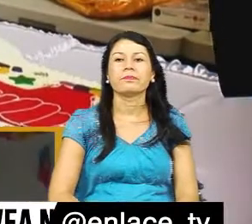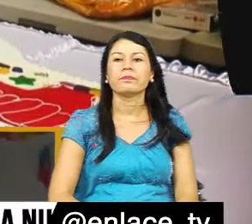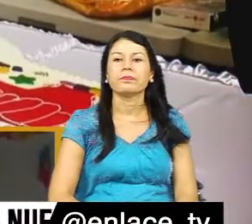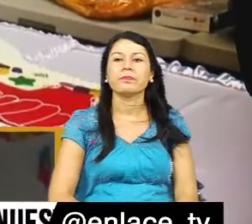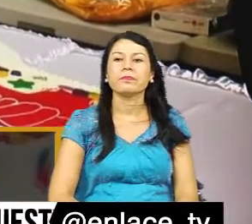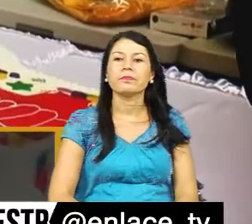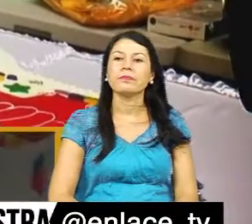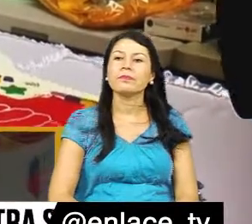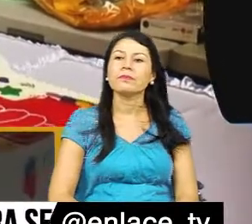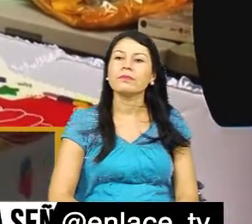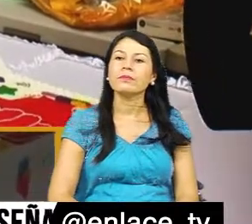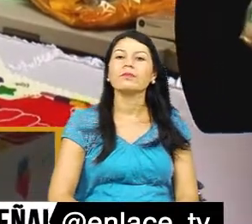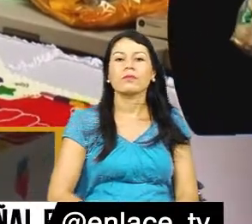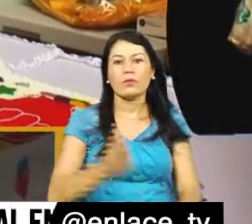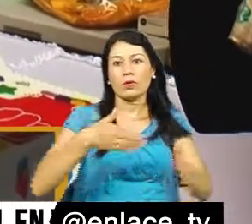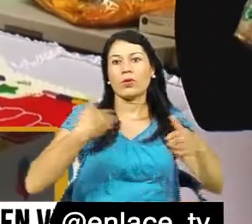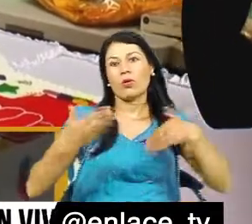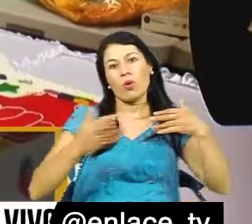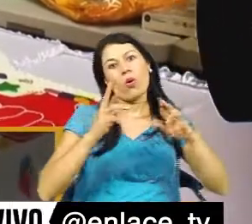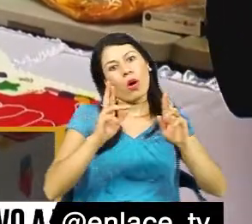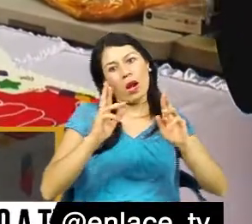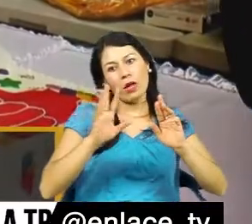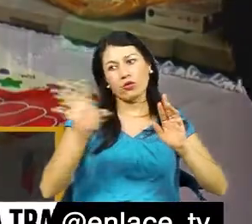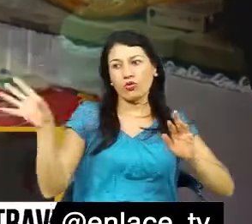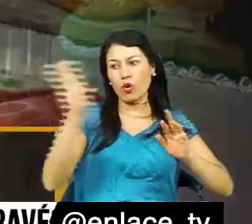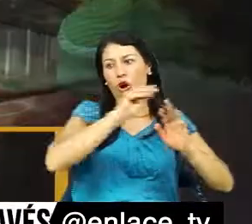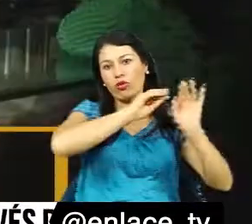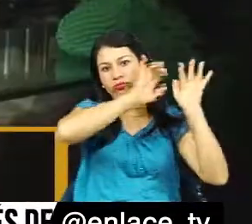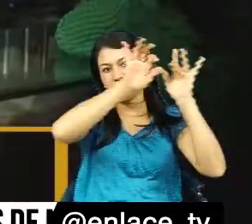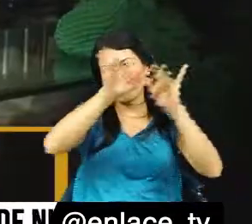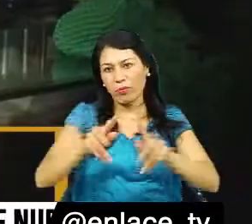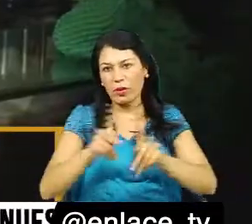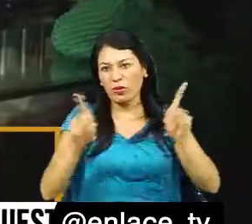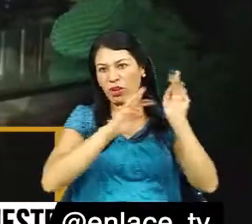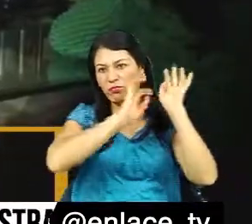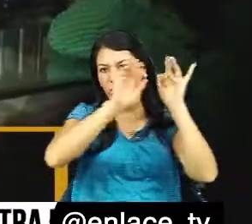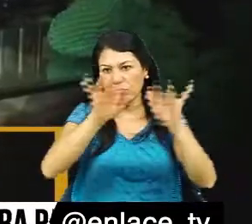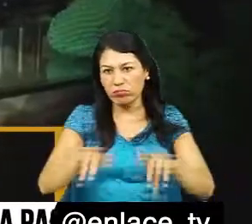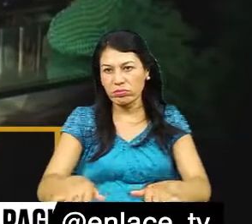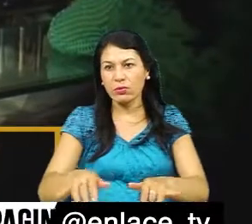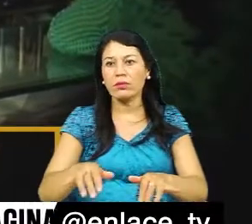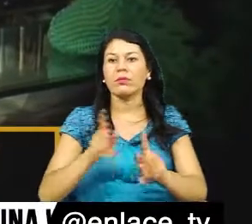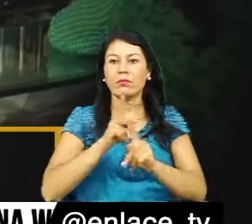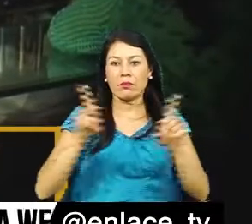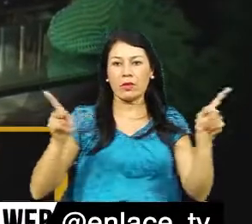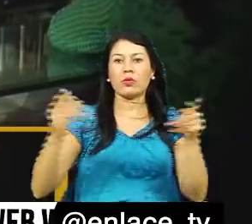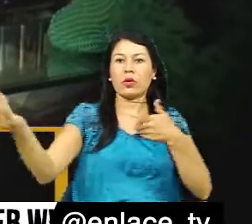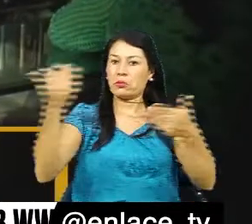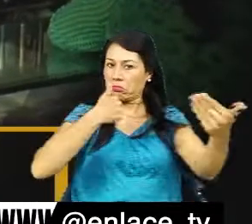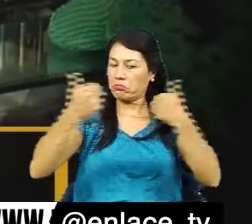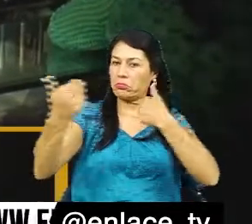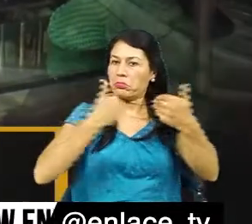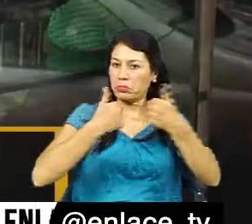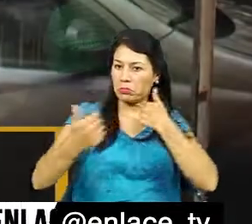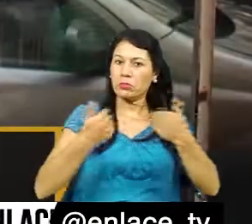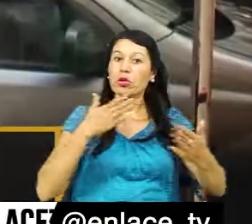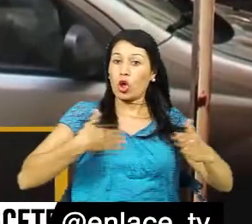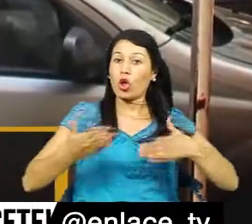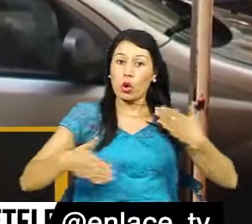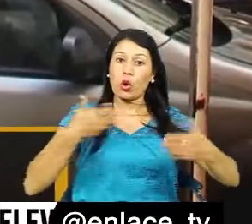Hemos podido participar todos con la publicidad y todo, y la gente ha venido a visitarnos, estamos muy